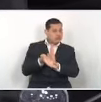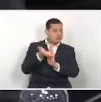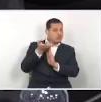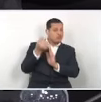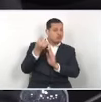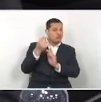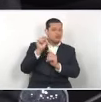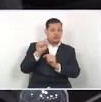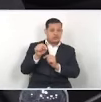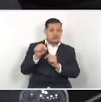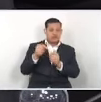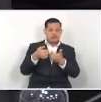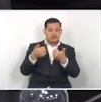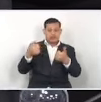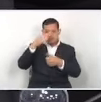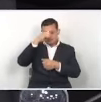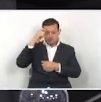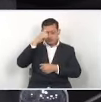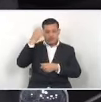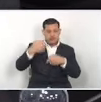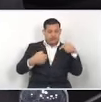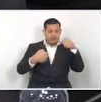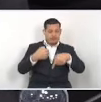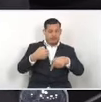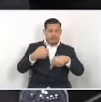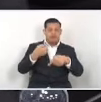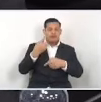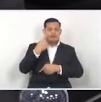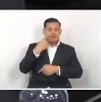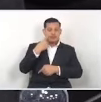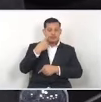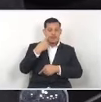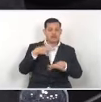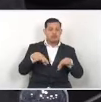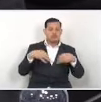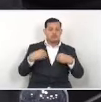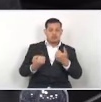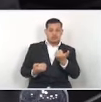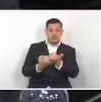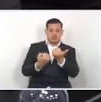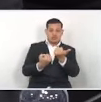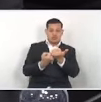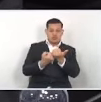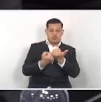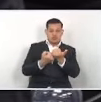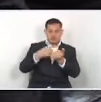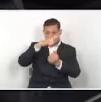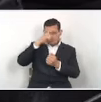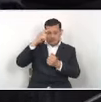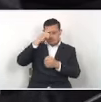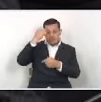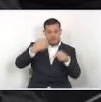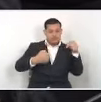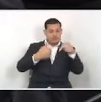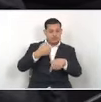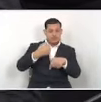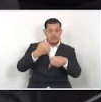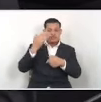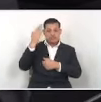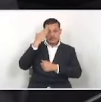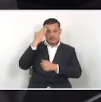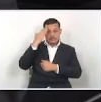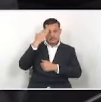Aparte de eso, aquellos productores de los cuales están recibiendo el apoyo de nuestras zonas productoras que ya se dieron